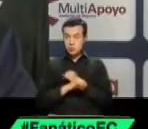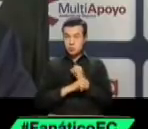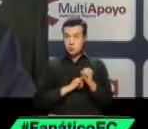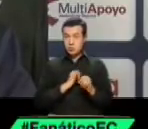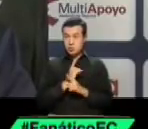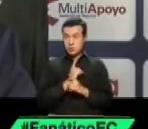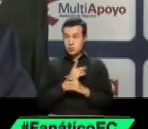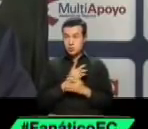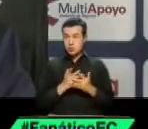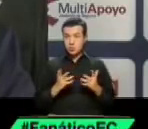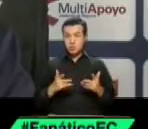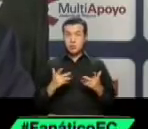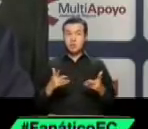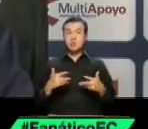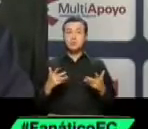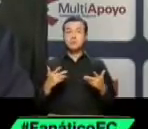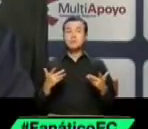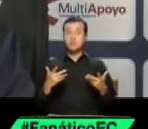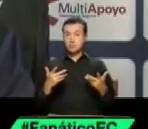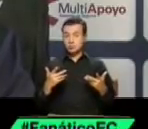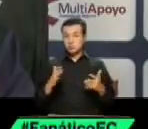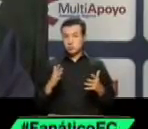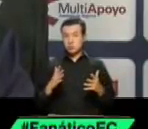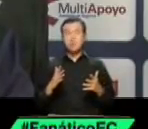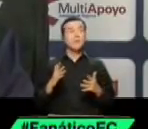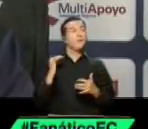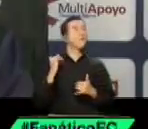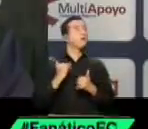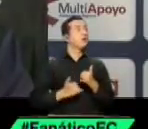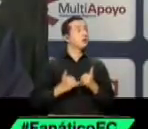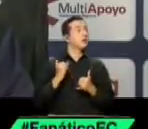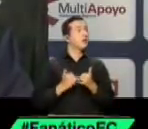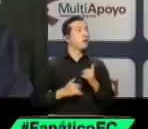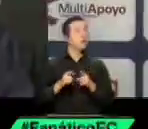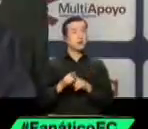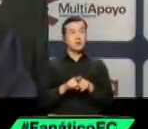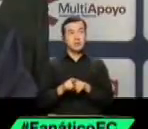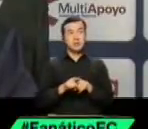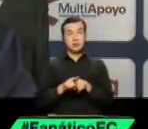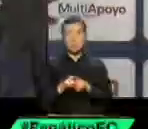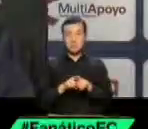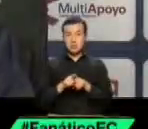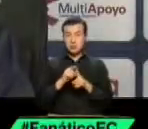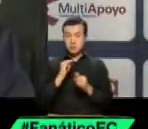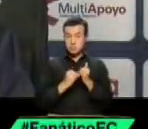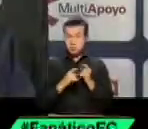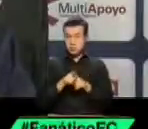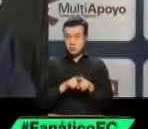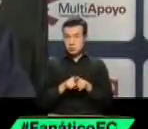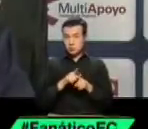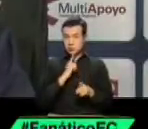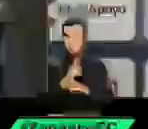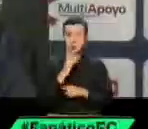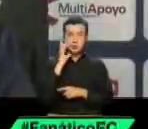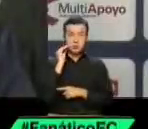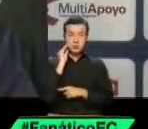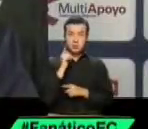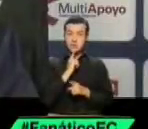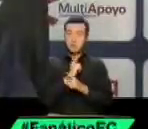que queremos que se vayan consolidando esta parte final del torneo, que adquieran minutos,